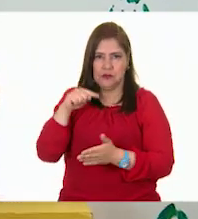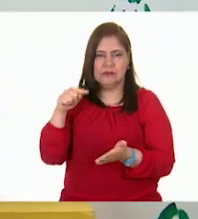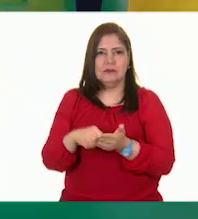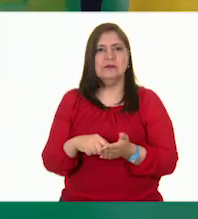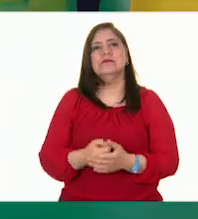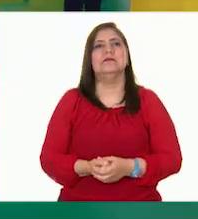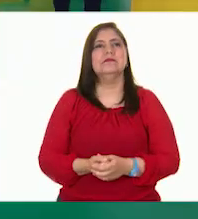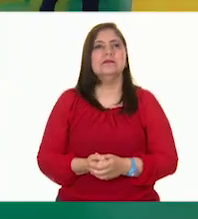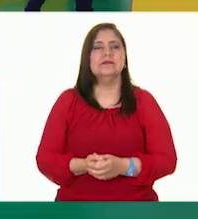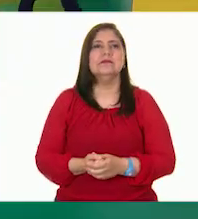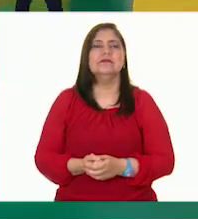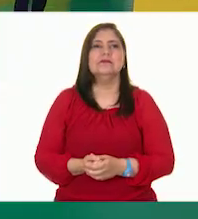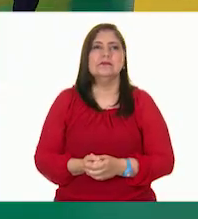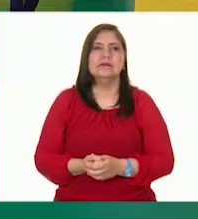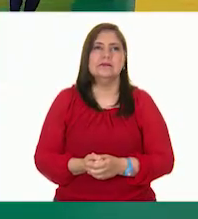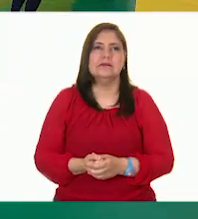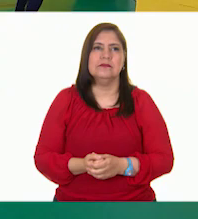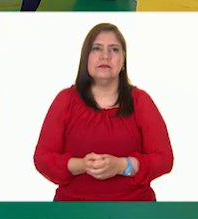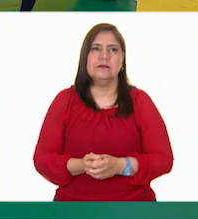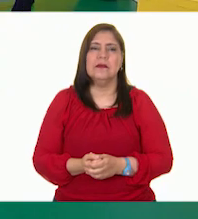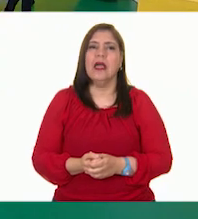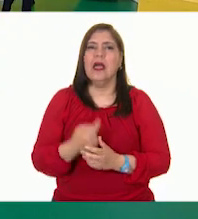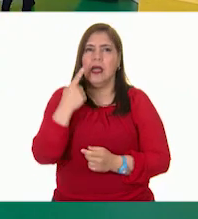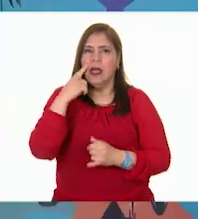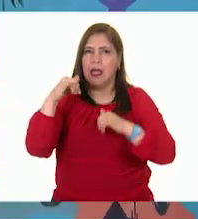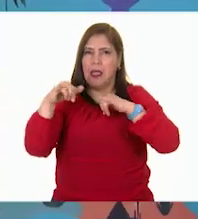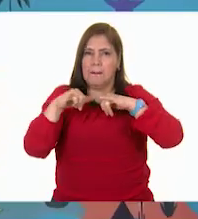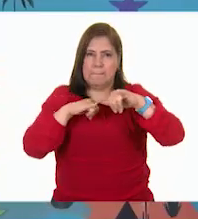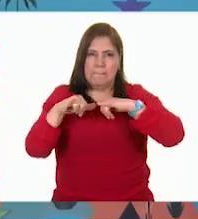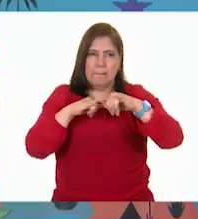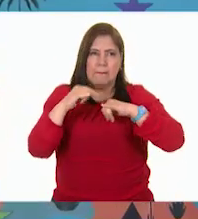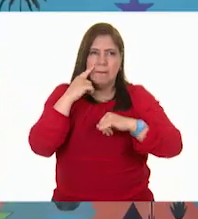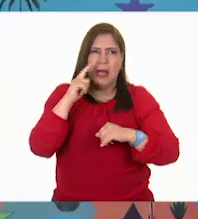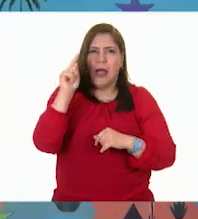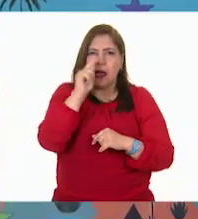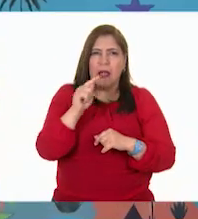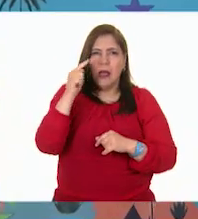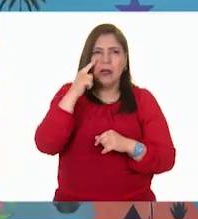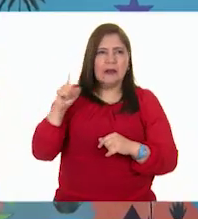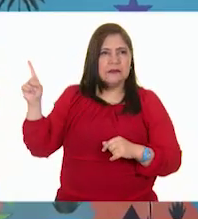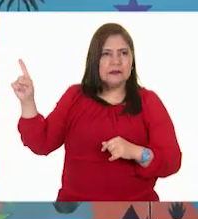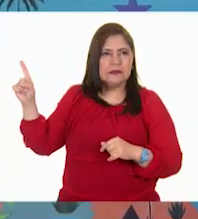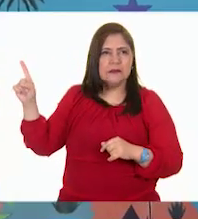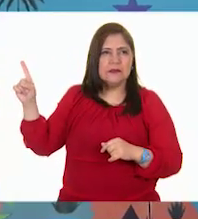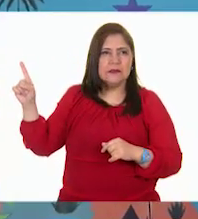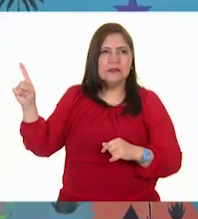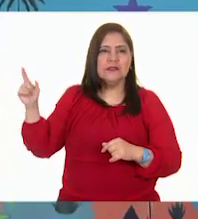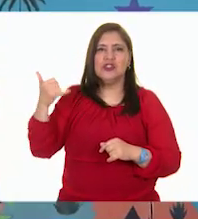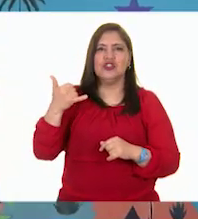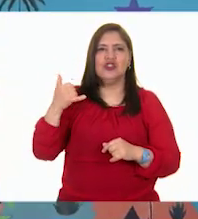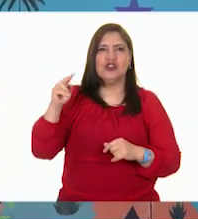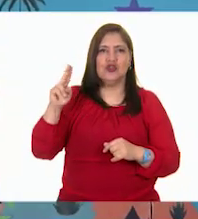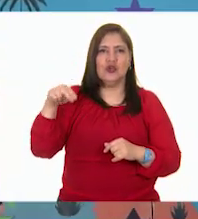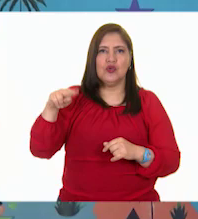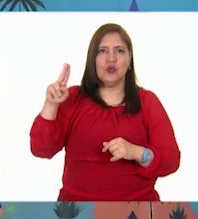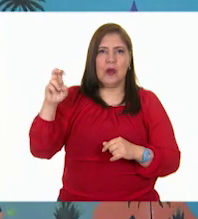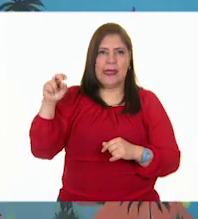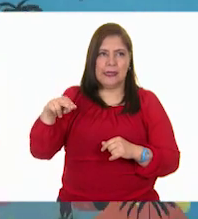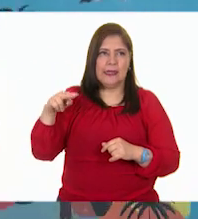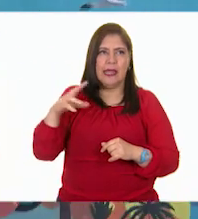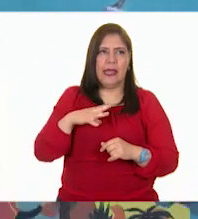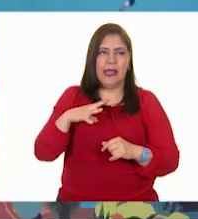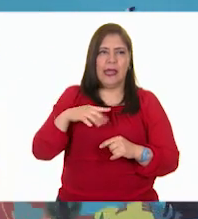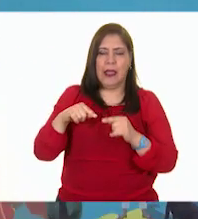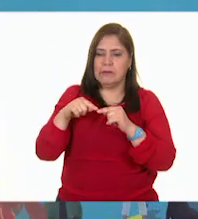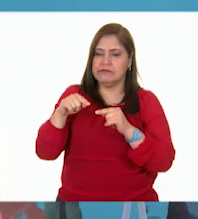mapa. Aproximadamente, vamos a hacer un cálculo. Aquí encontramos a Yunuen y hace